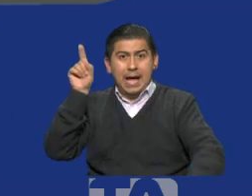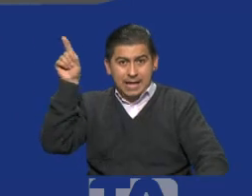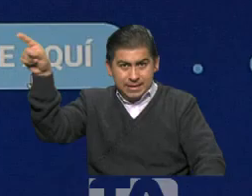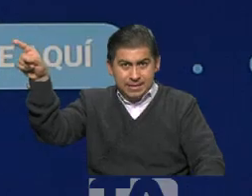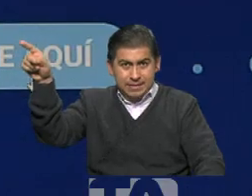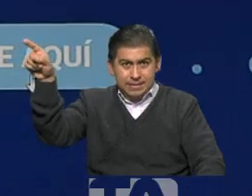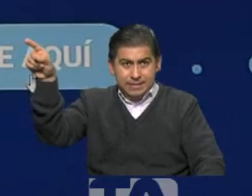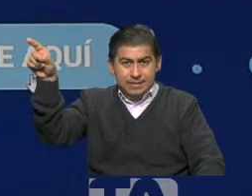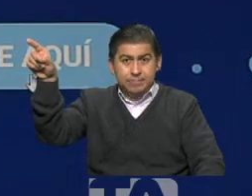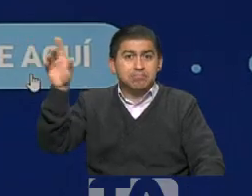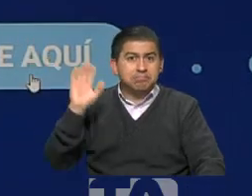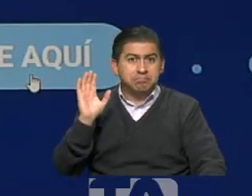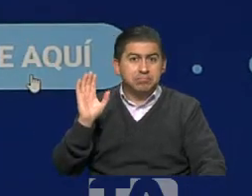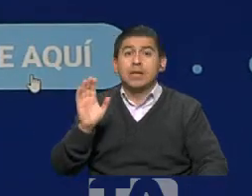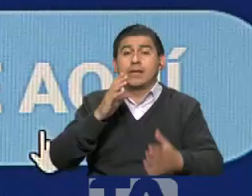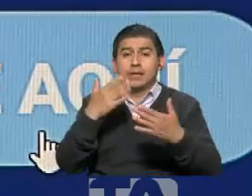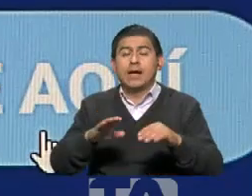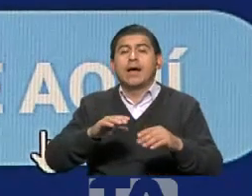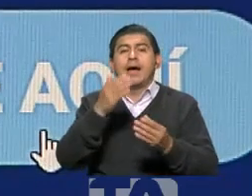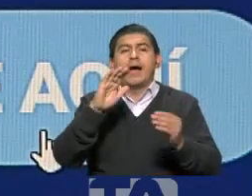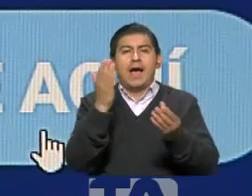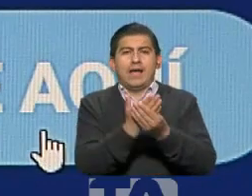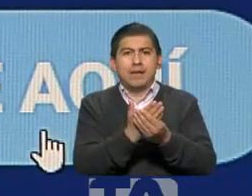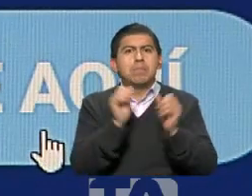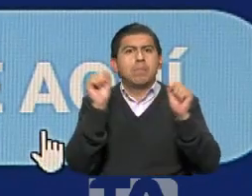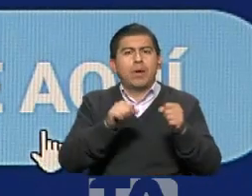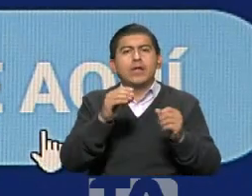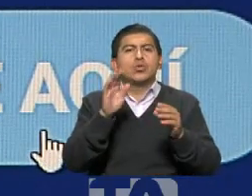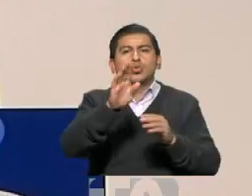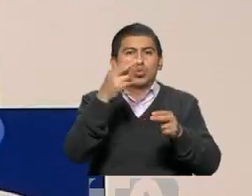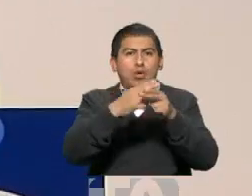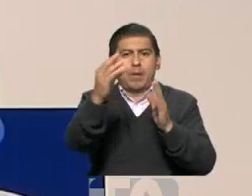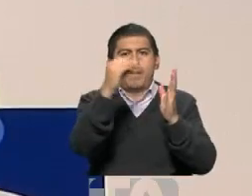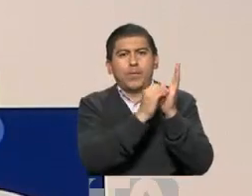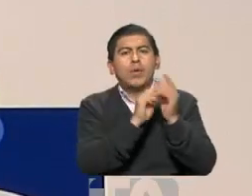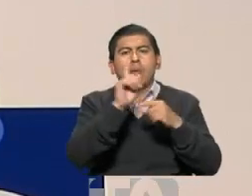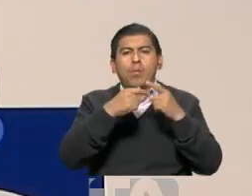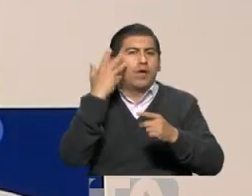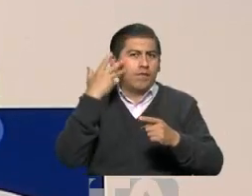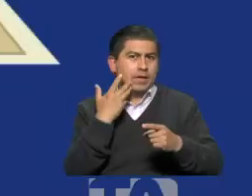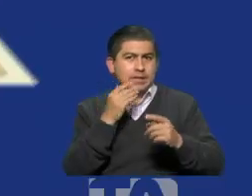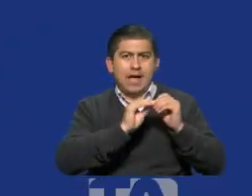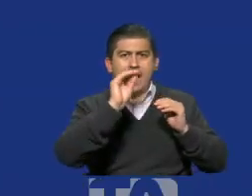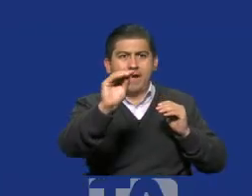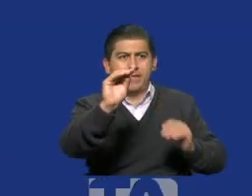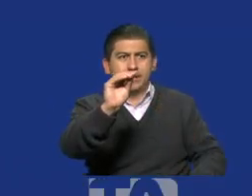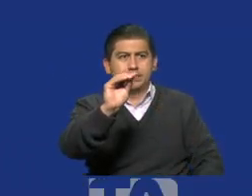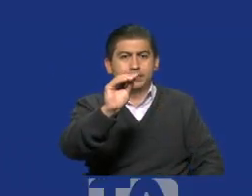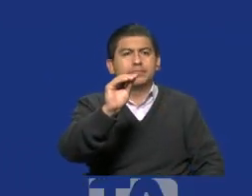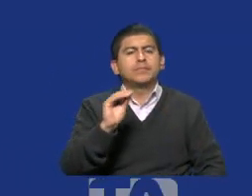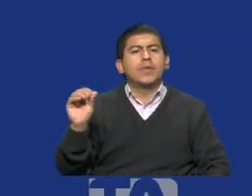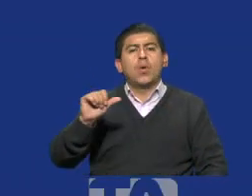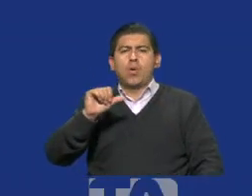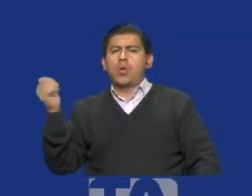www.planvacunarse.es. De esta forma, se les agendará una cita para acceder a la primera dosis de la vacuna contra COVID-19. Para los demás